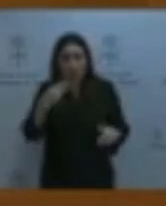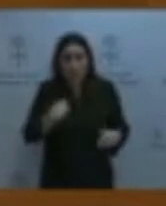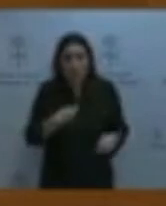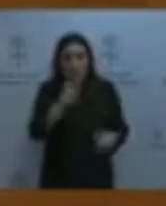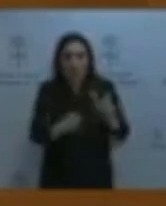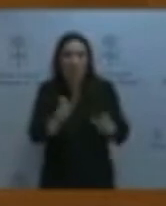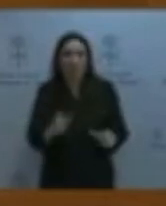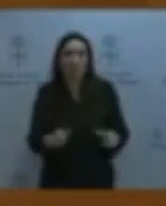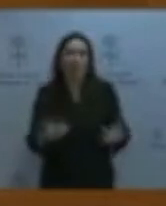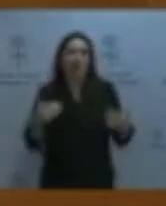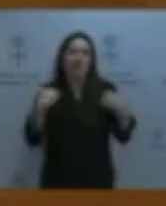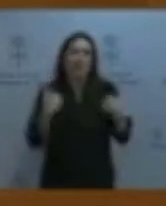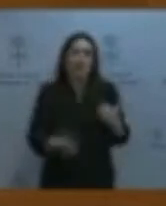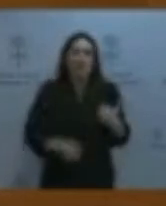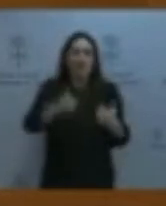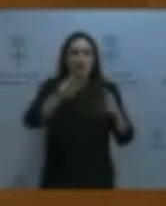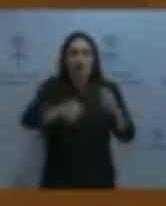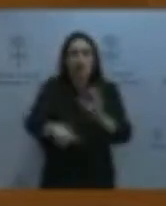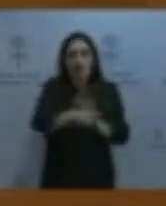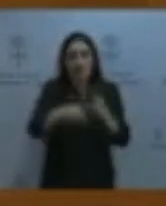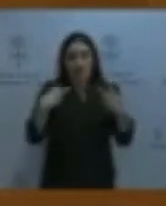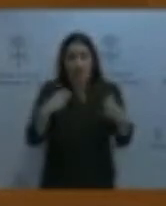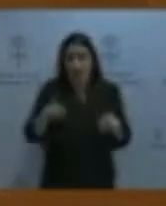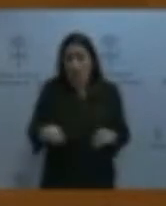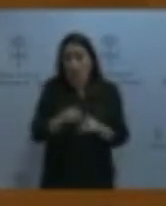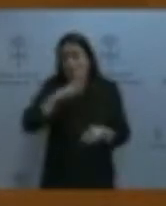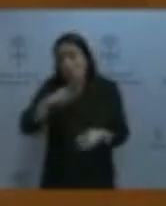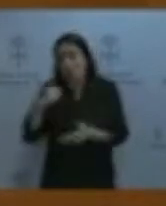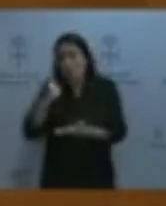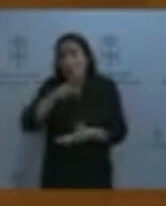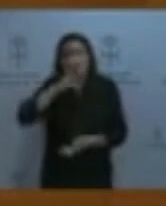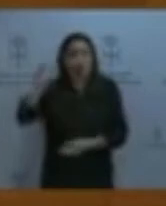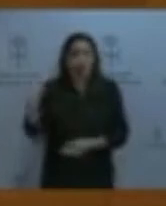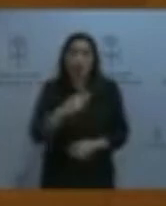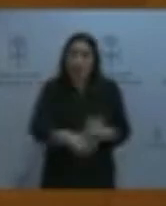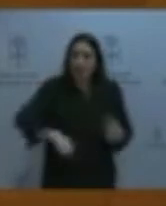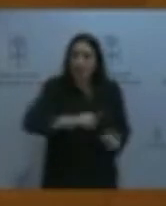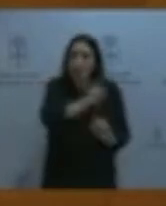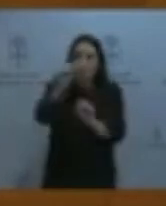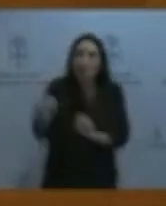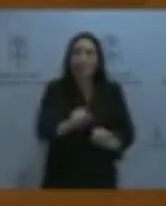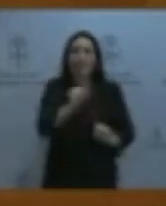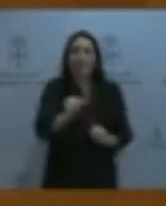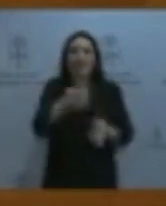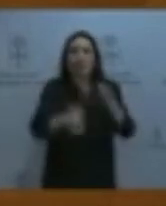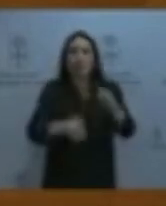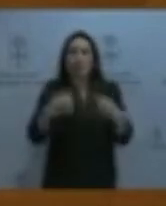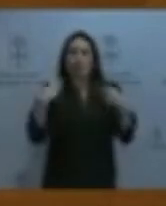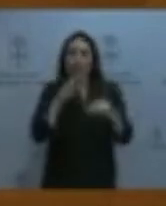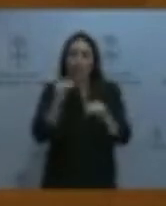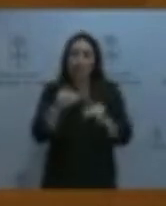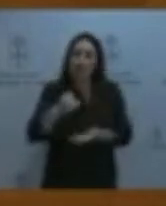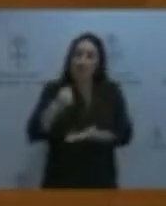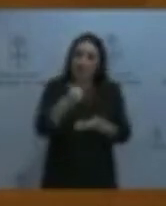peso del fraude fiscal en este país, aunque provengan de herencias. Podemos defiende la justicia fiscal con las herencias modestas, la de la inmensa